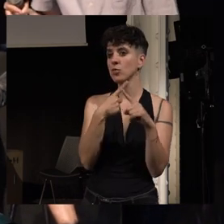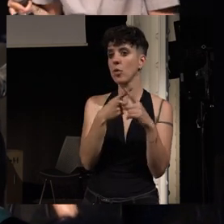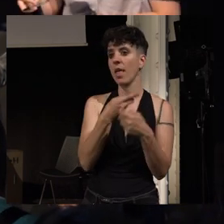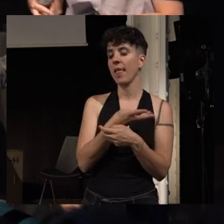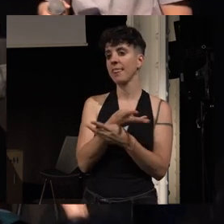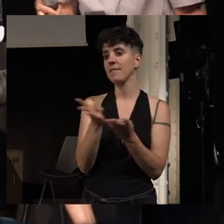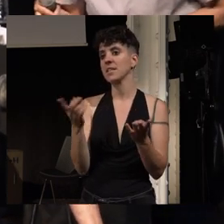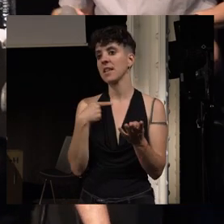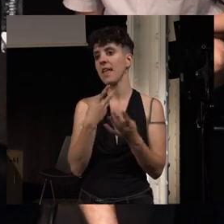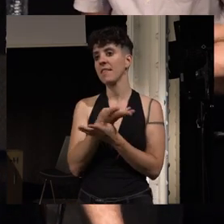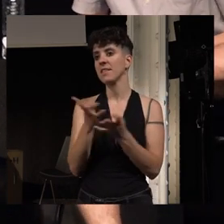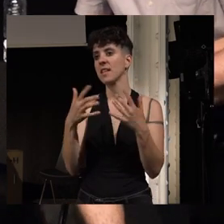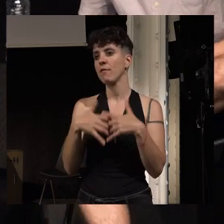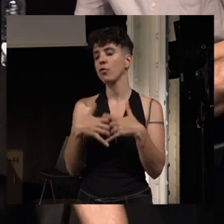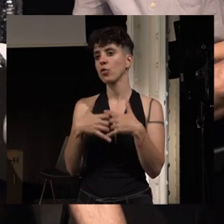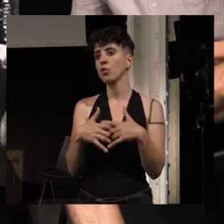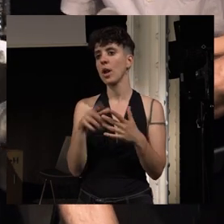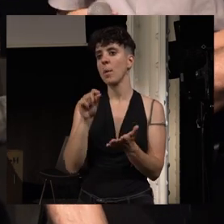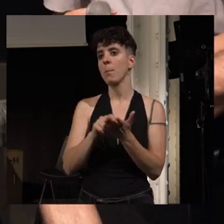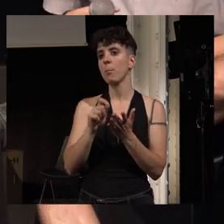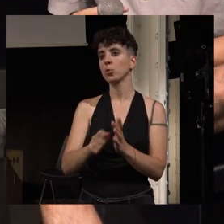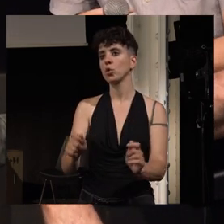tengo una diversidad funcional, y eso me da puntos.